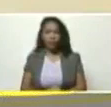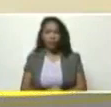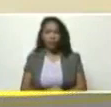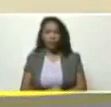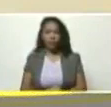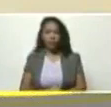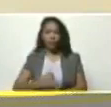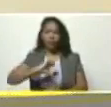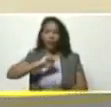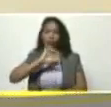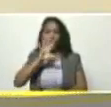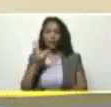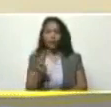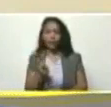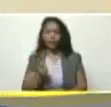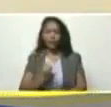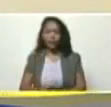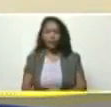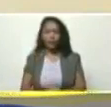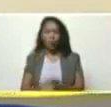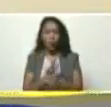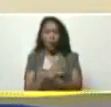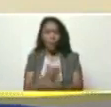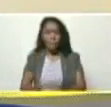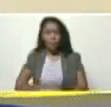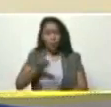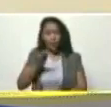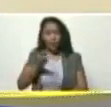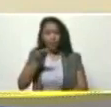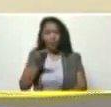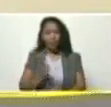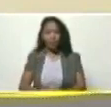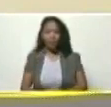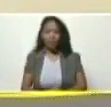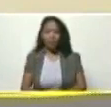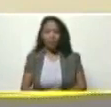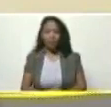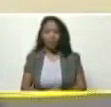Sudáfrica juega un papel